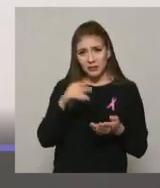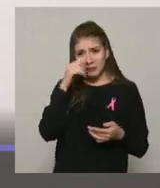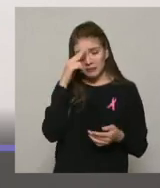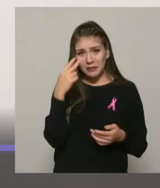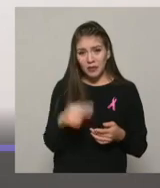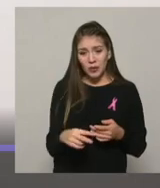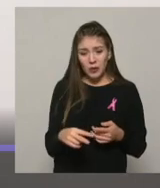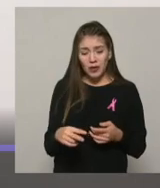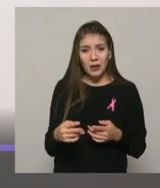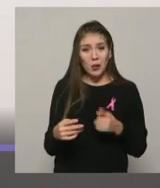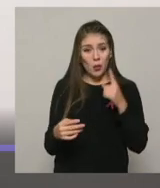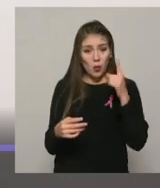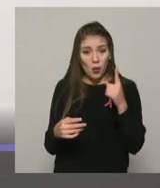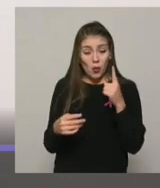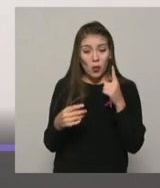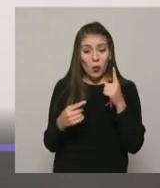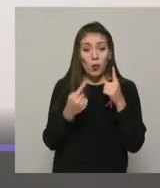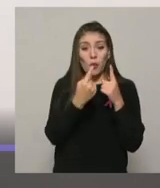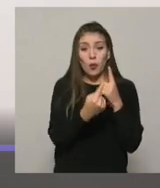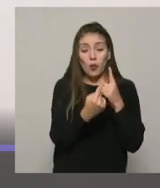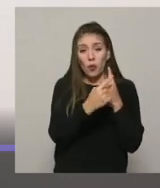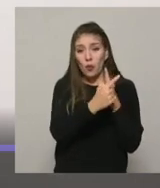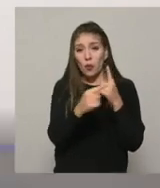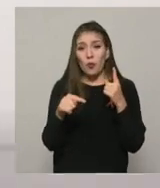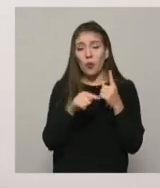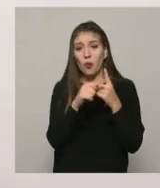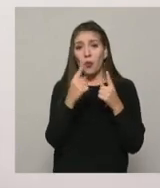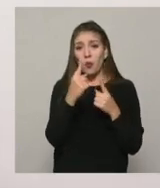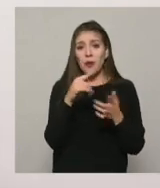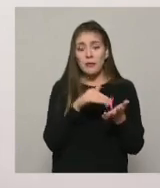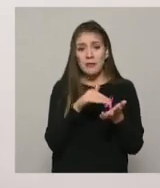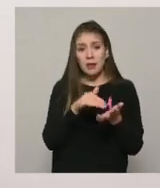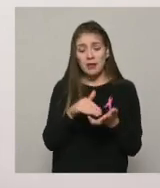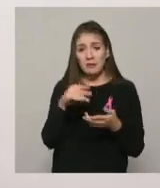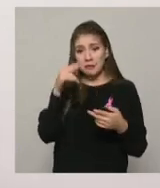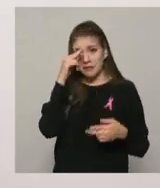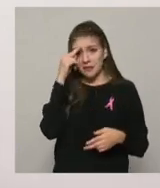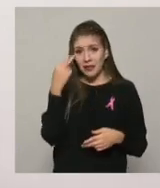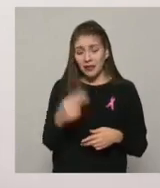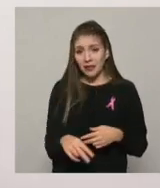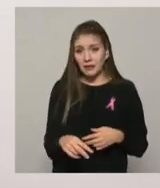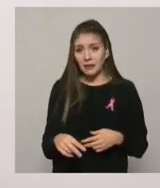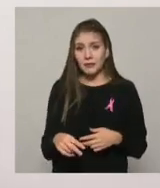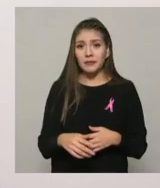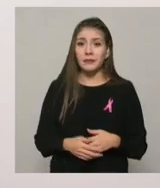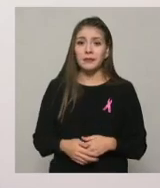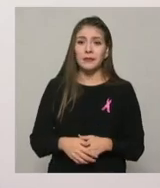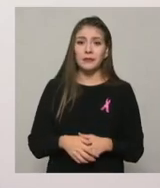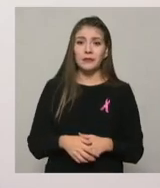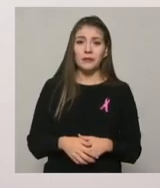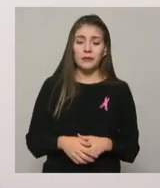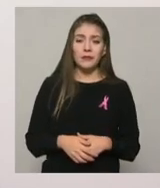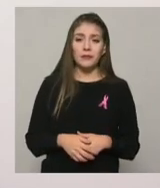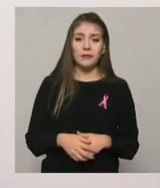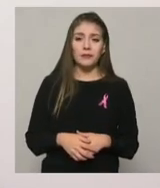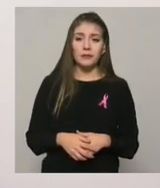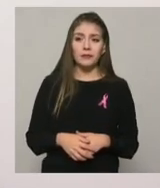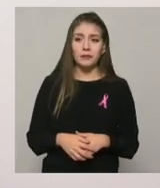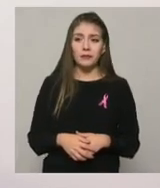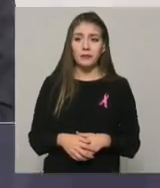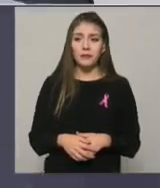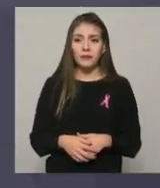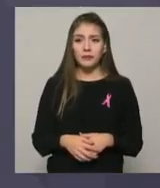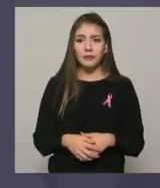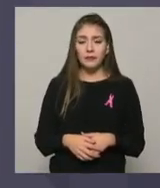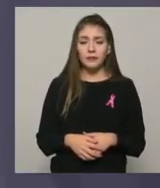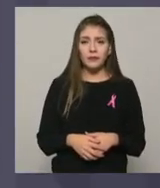por millón de mexicanos. Yo A ver, yo pienso que hay una...